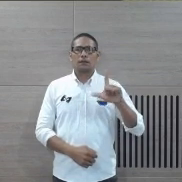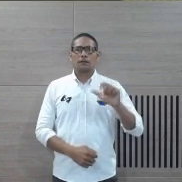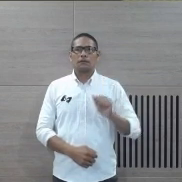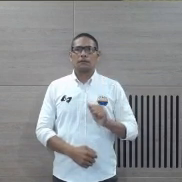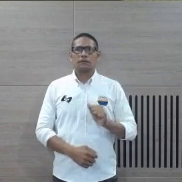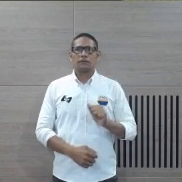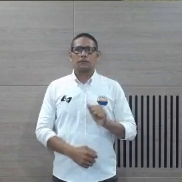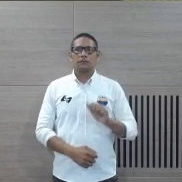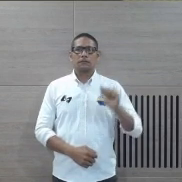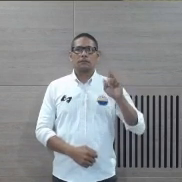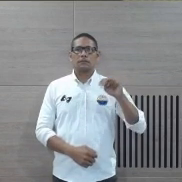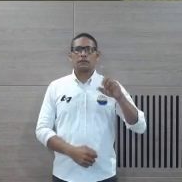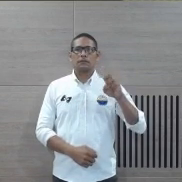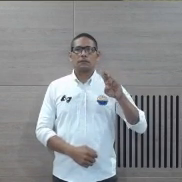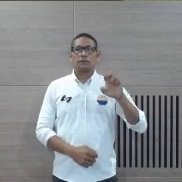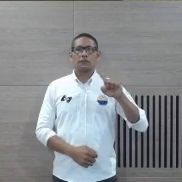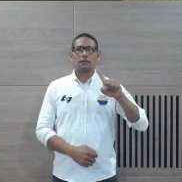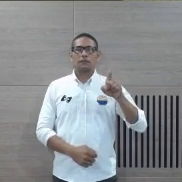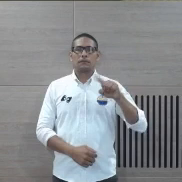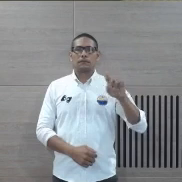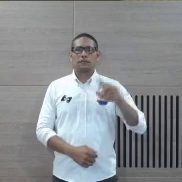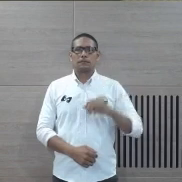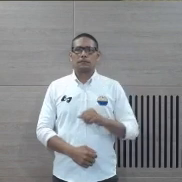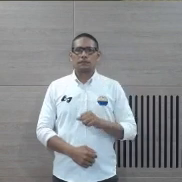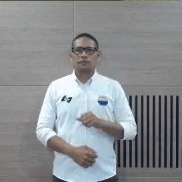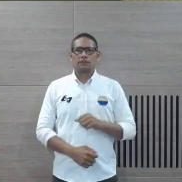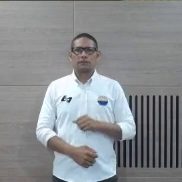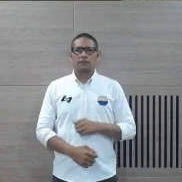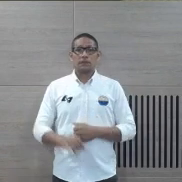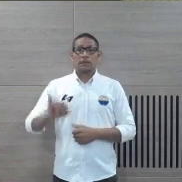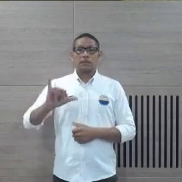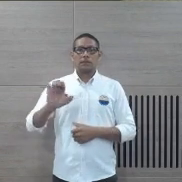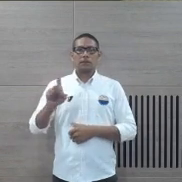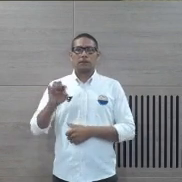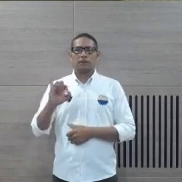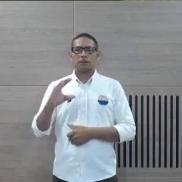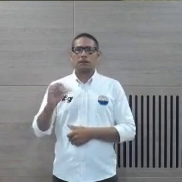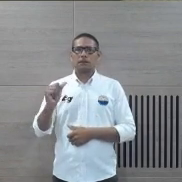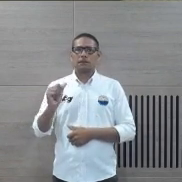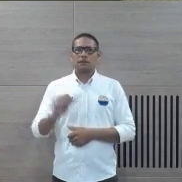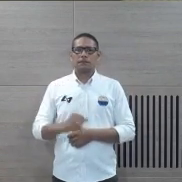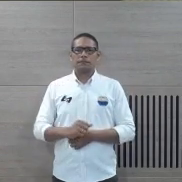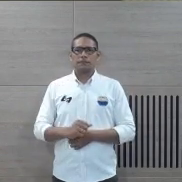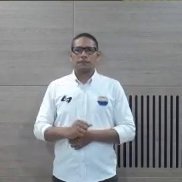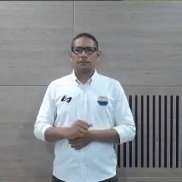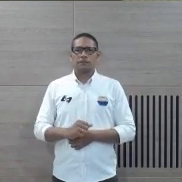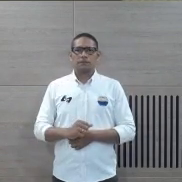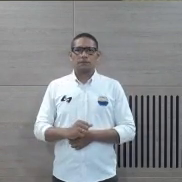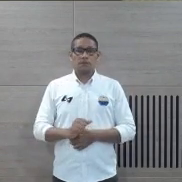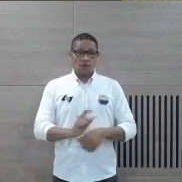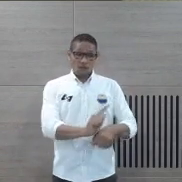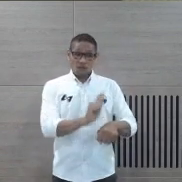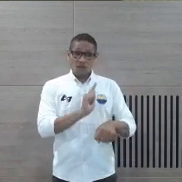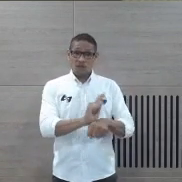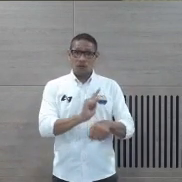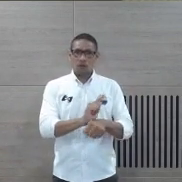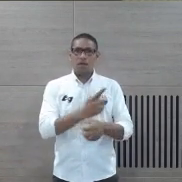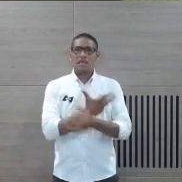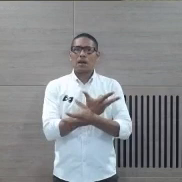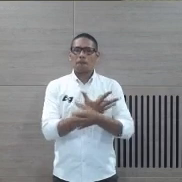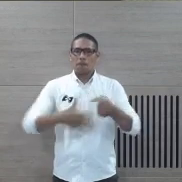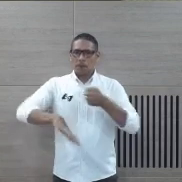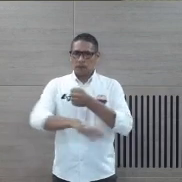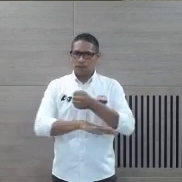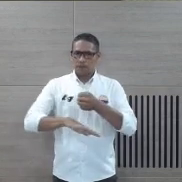Vesga. Jessica del Carmen Venera Vega. Facultad de Ciencias Básicas. Biólogo. Germán